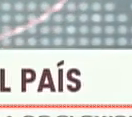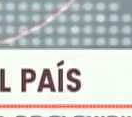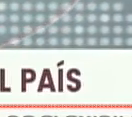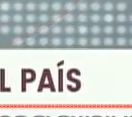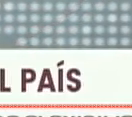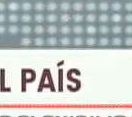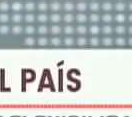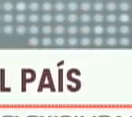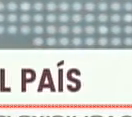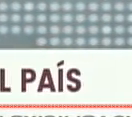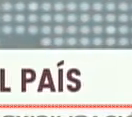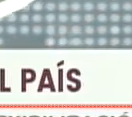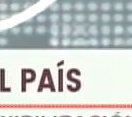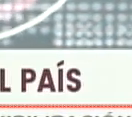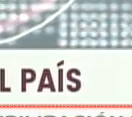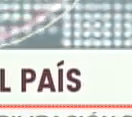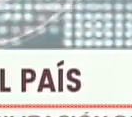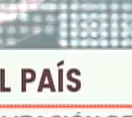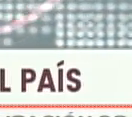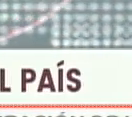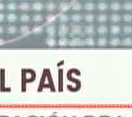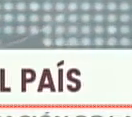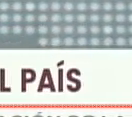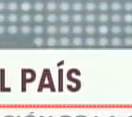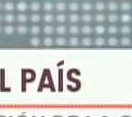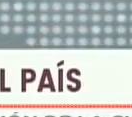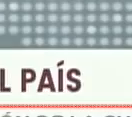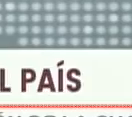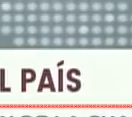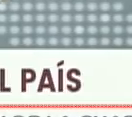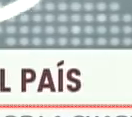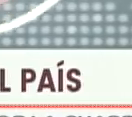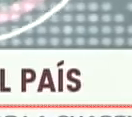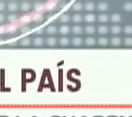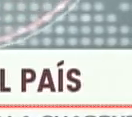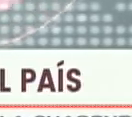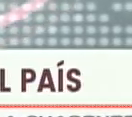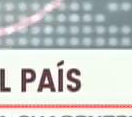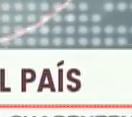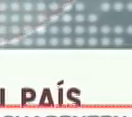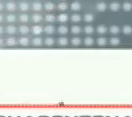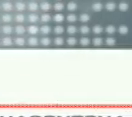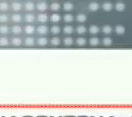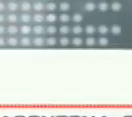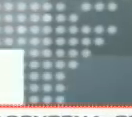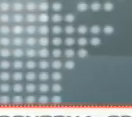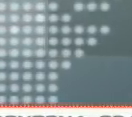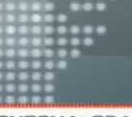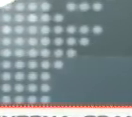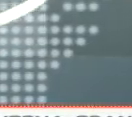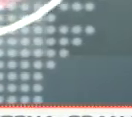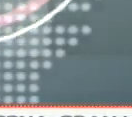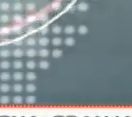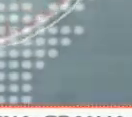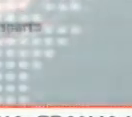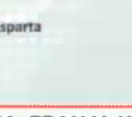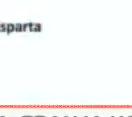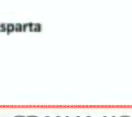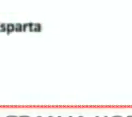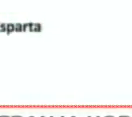que llamar a la conciencia de la necesidad de que Venezuela, sus autoridades